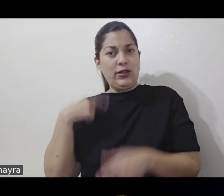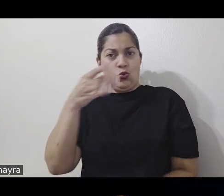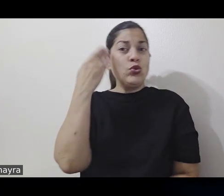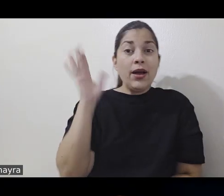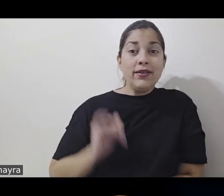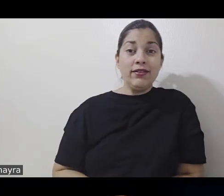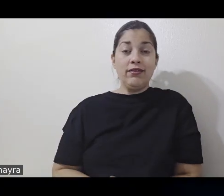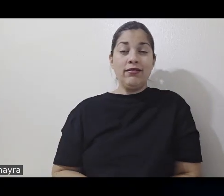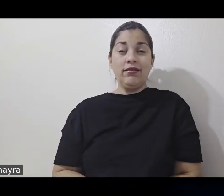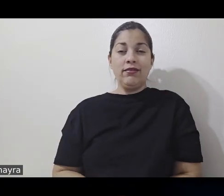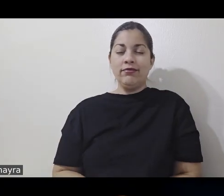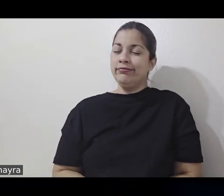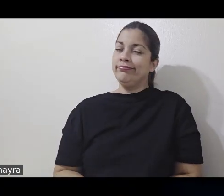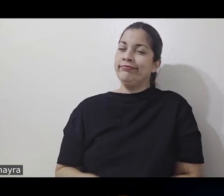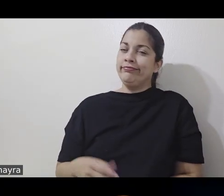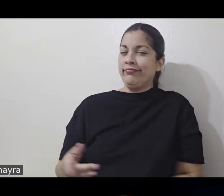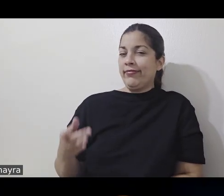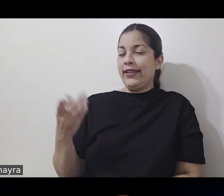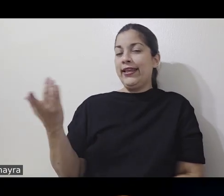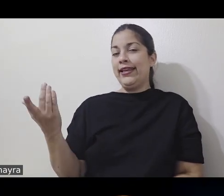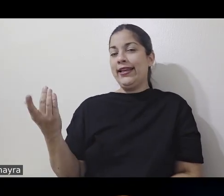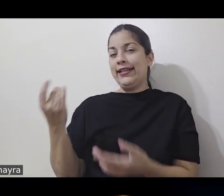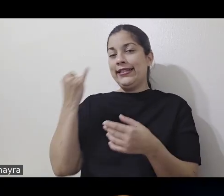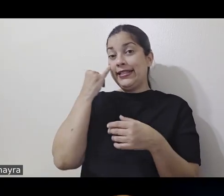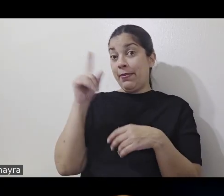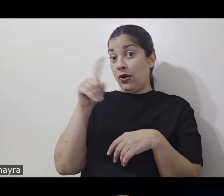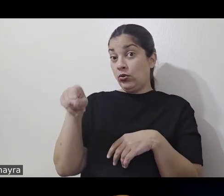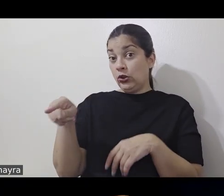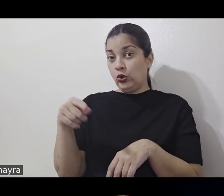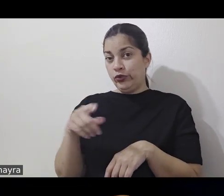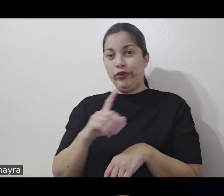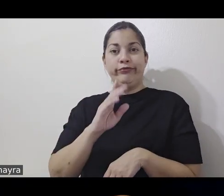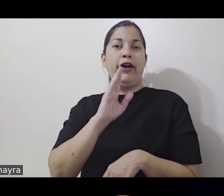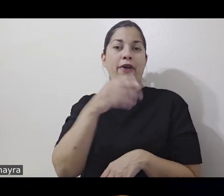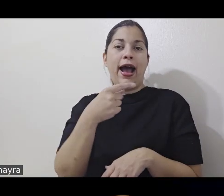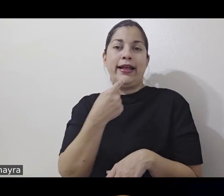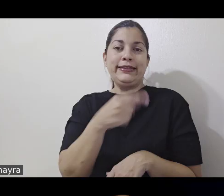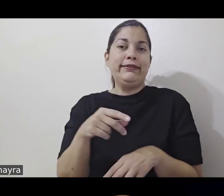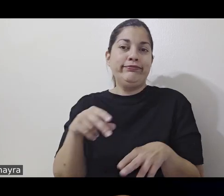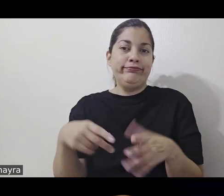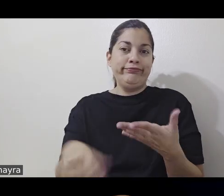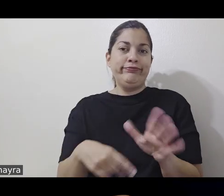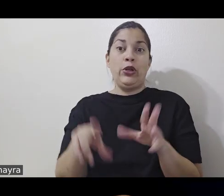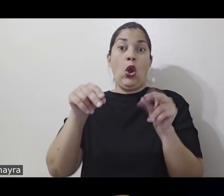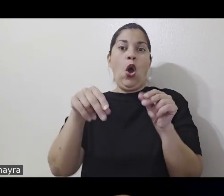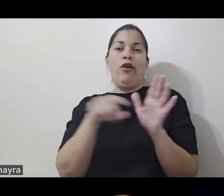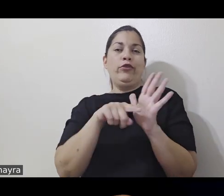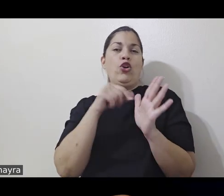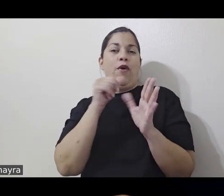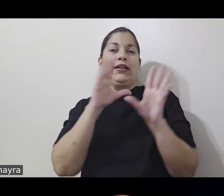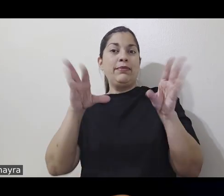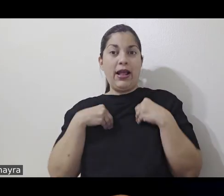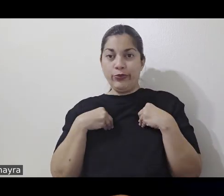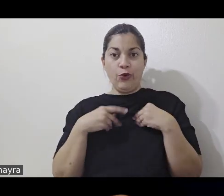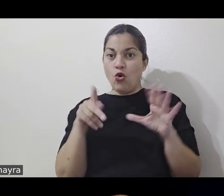imaginas. Y partiendo de la premisa de que si te preguntan tú vas a negarlo, que es lo obvio, ¿verdad? Pues claro, tú no vas a confesar un